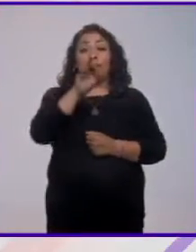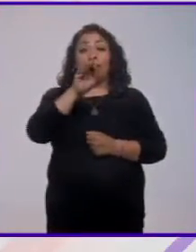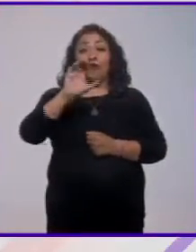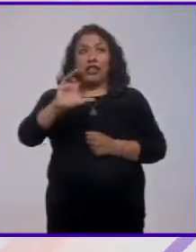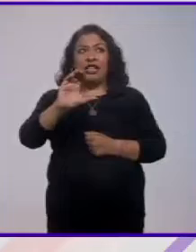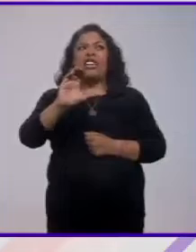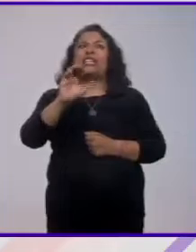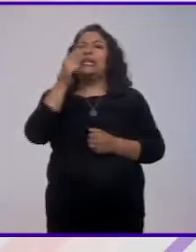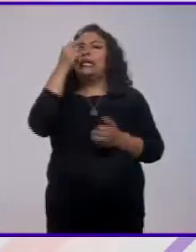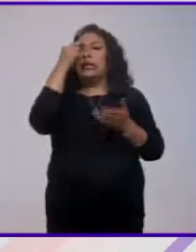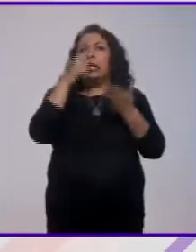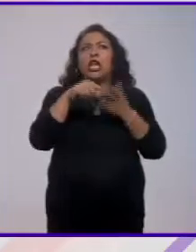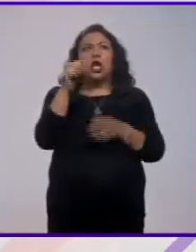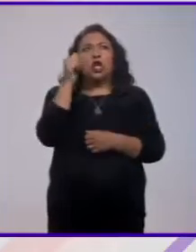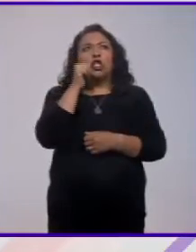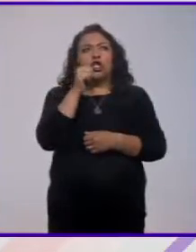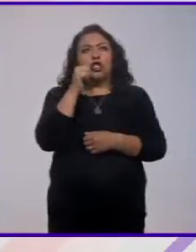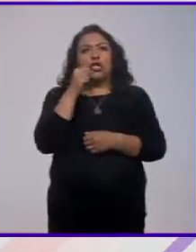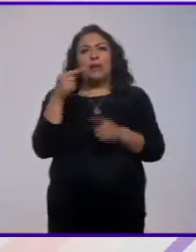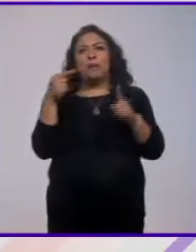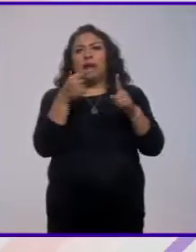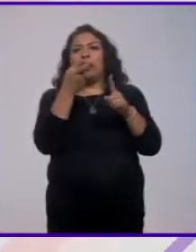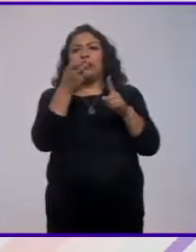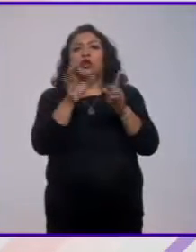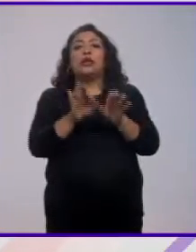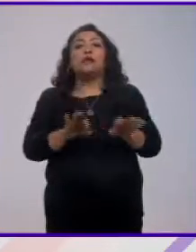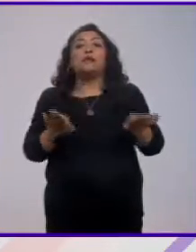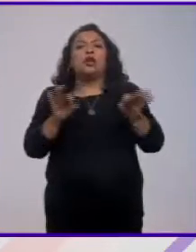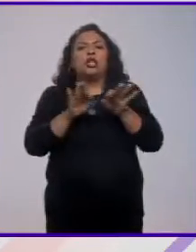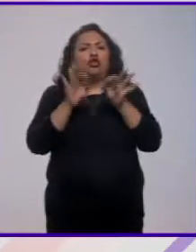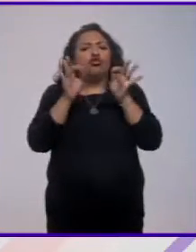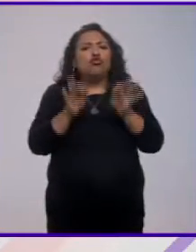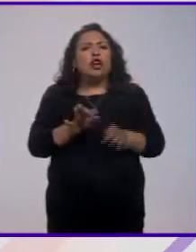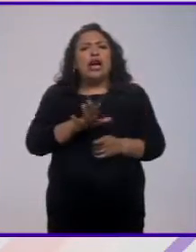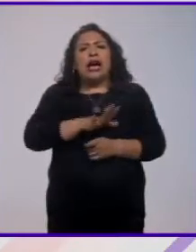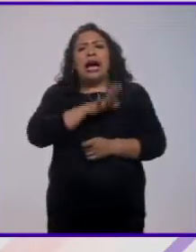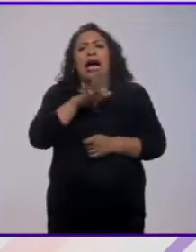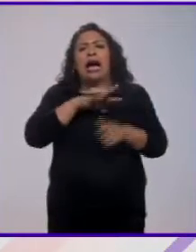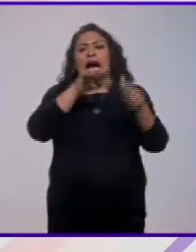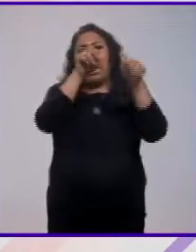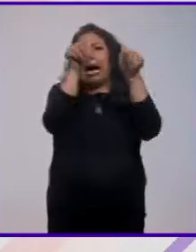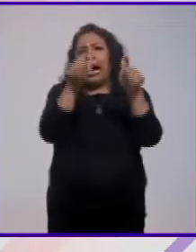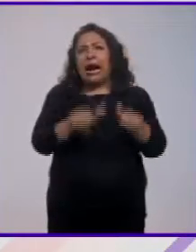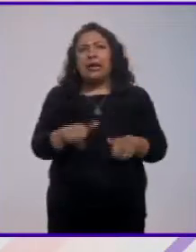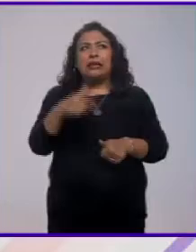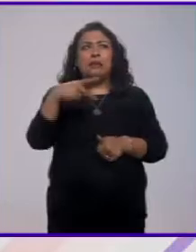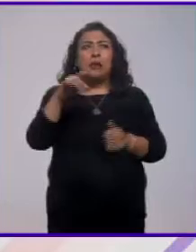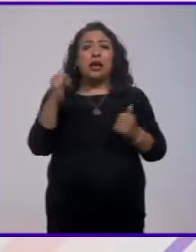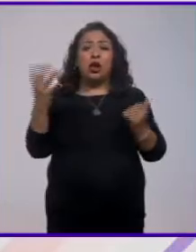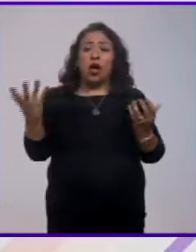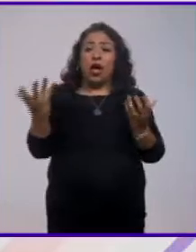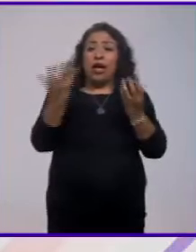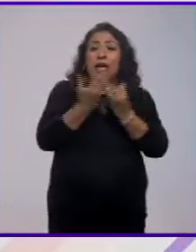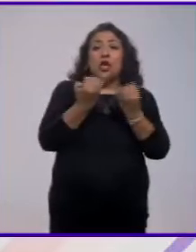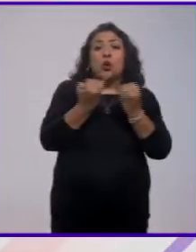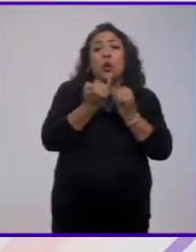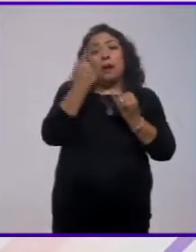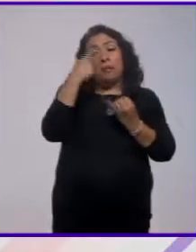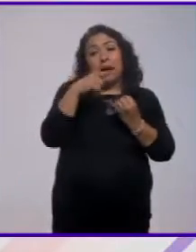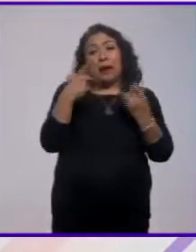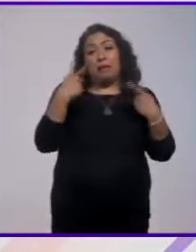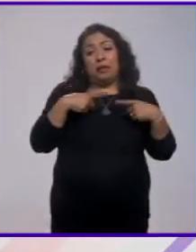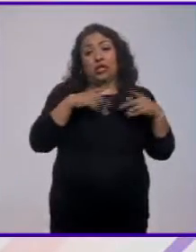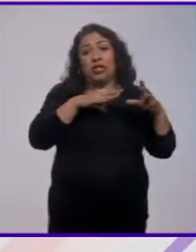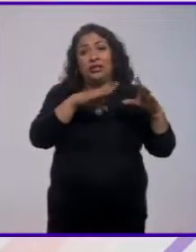creo que siempre se ha distinguido por una gran calidad artística, pero si jalamos también a los académicos, porque la verdad es